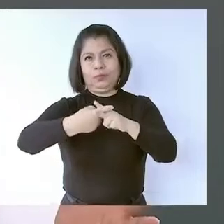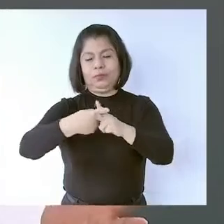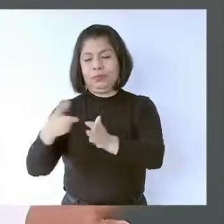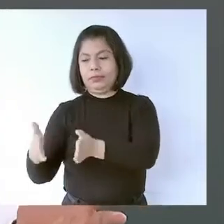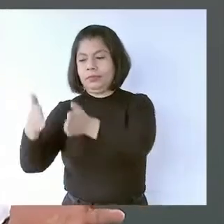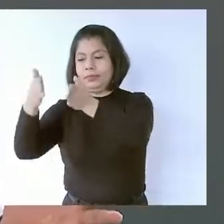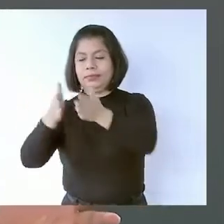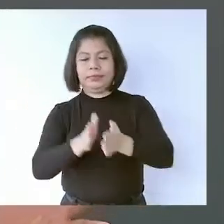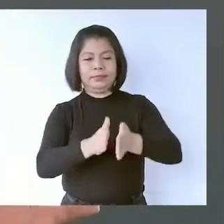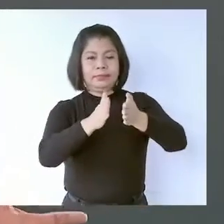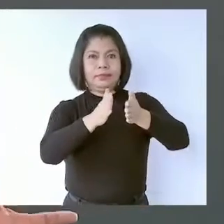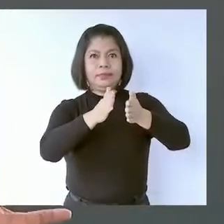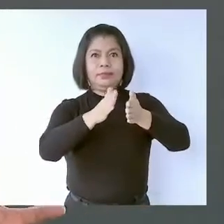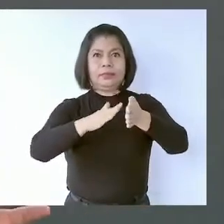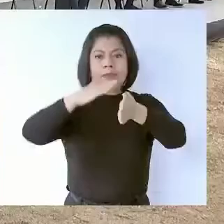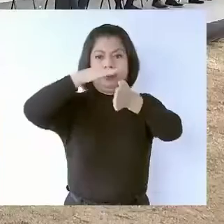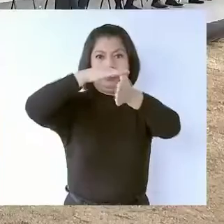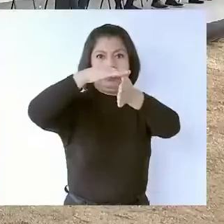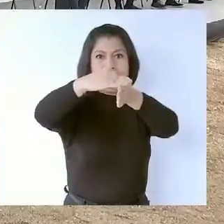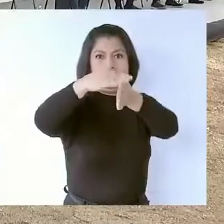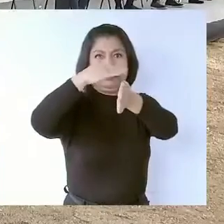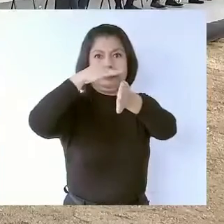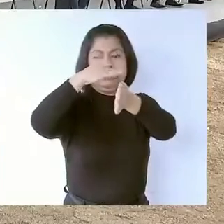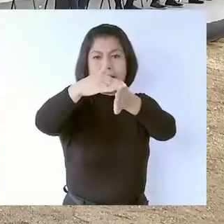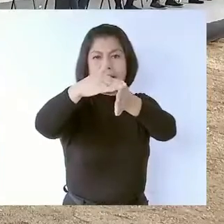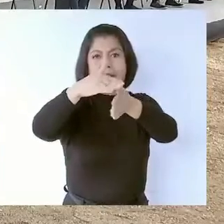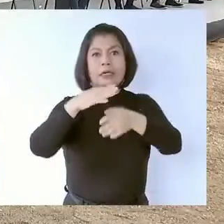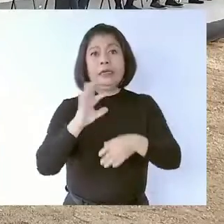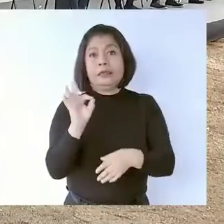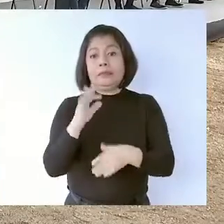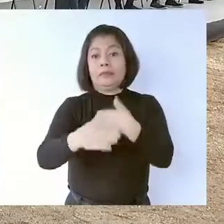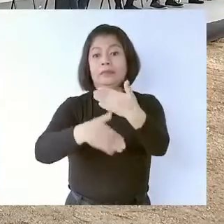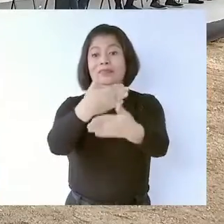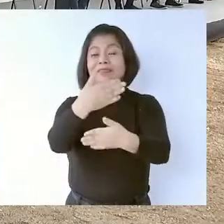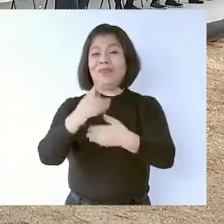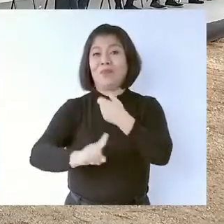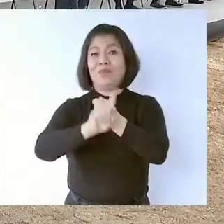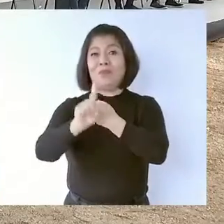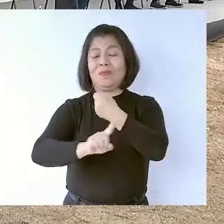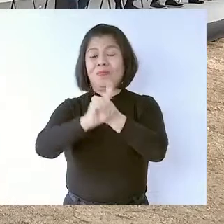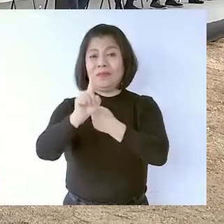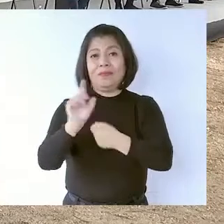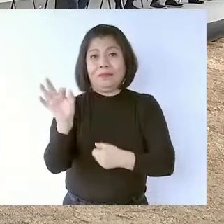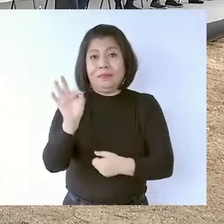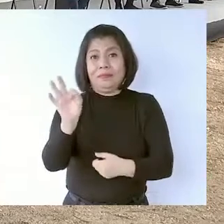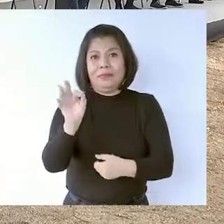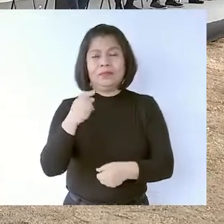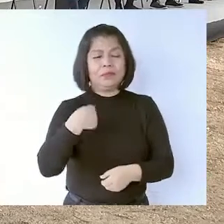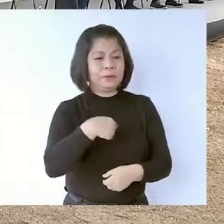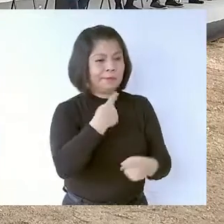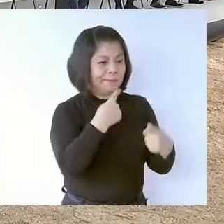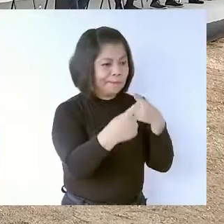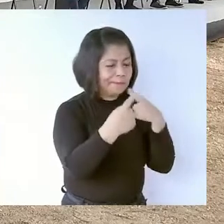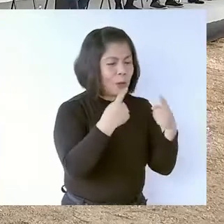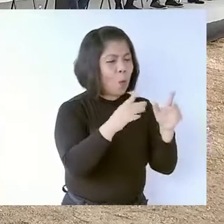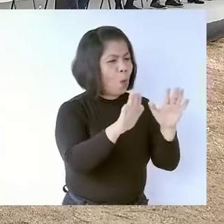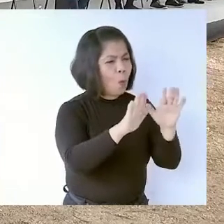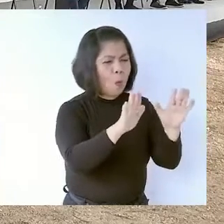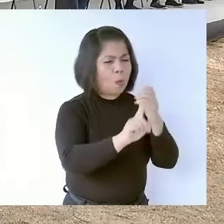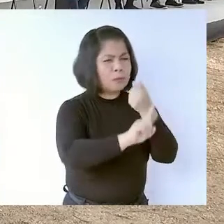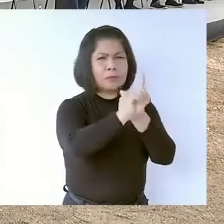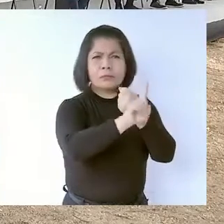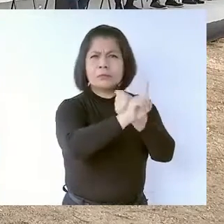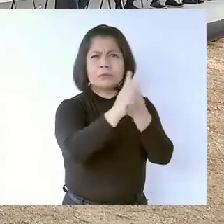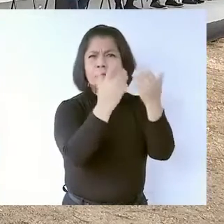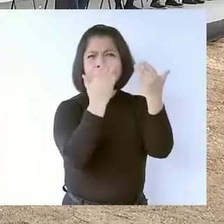afecta porque se utiliza el derecho de vía y nos vamos para arriba. En